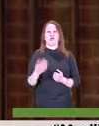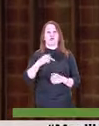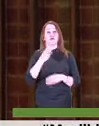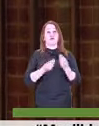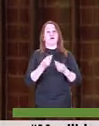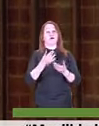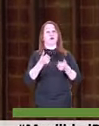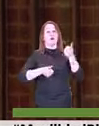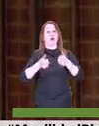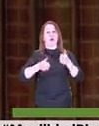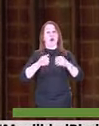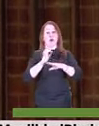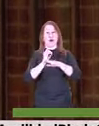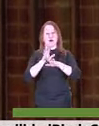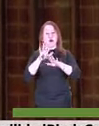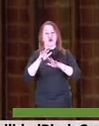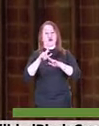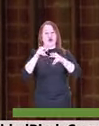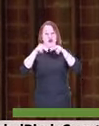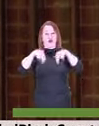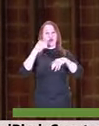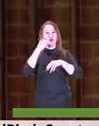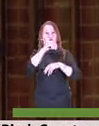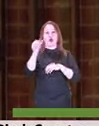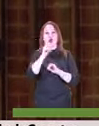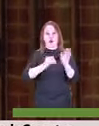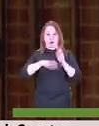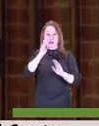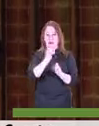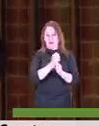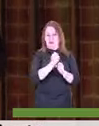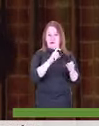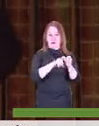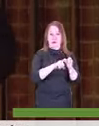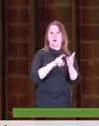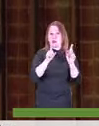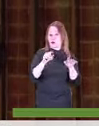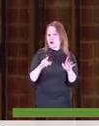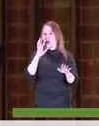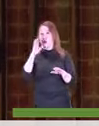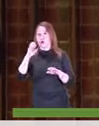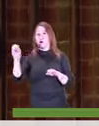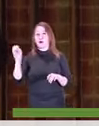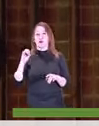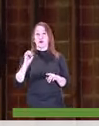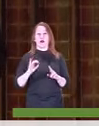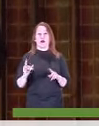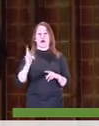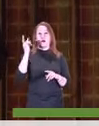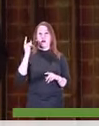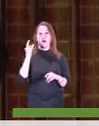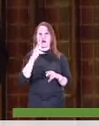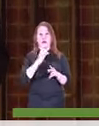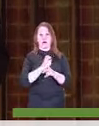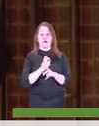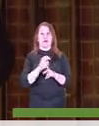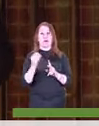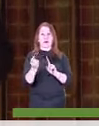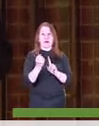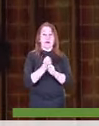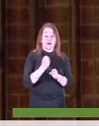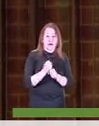operadora pública para que más mujeres puedan trabajar en ella, al igual que también hombres que tengan dificultades para poder conseguir trabajo, pero